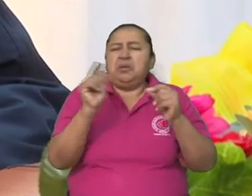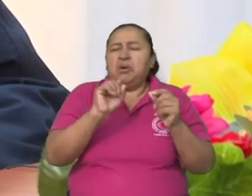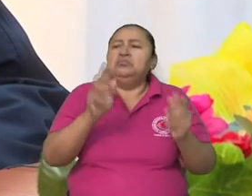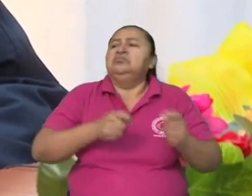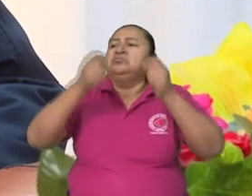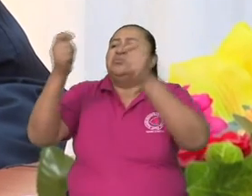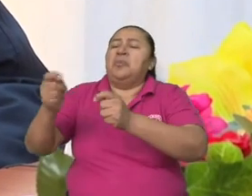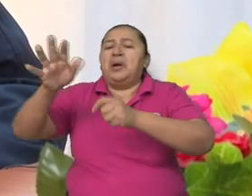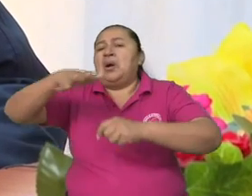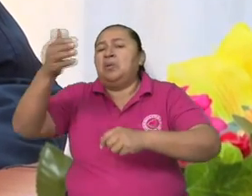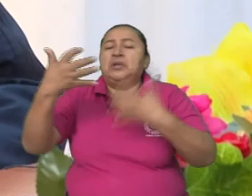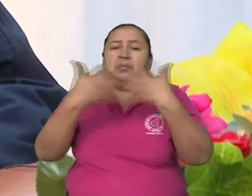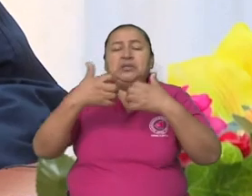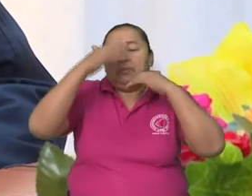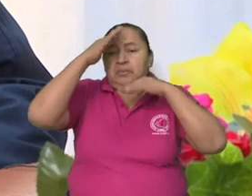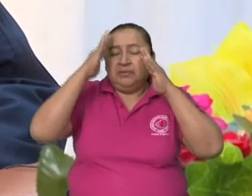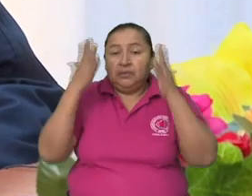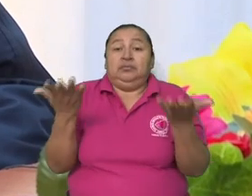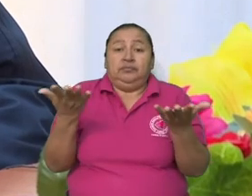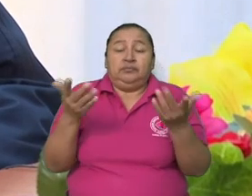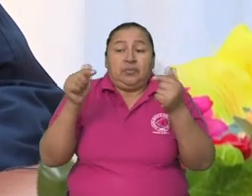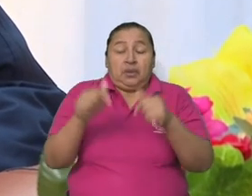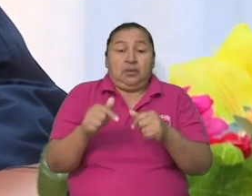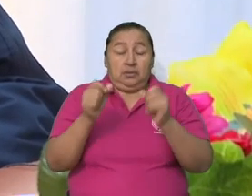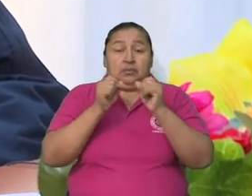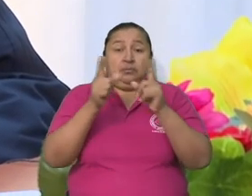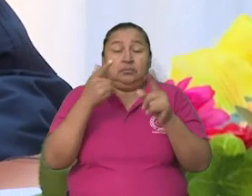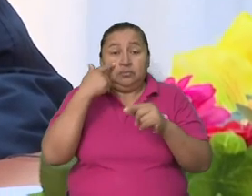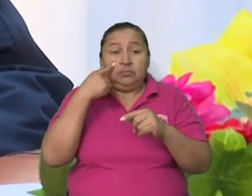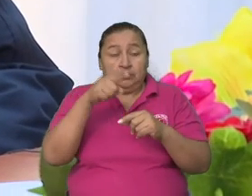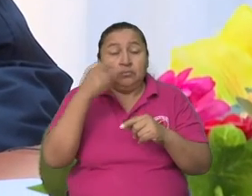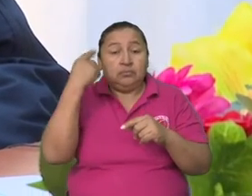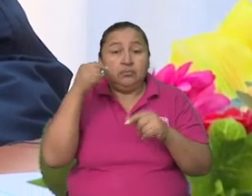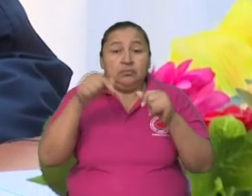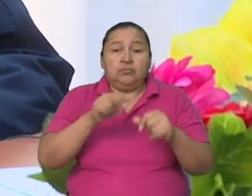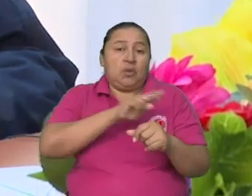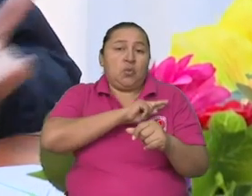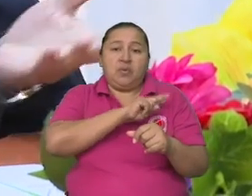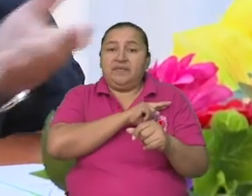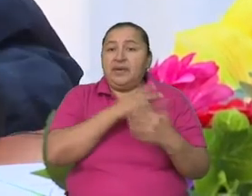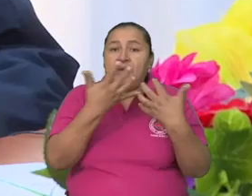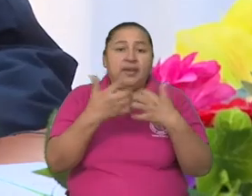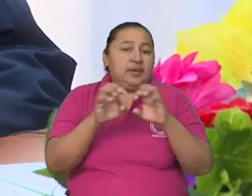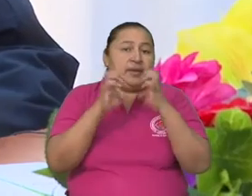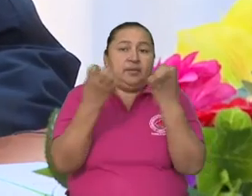Y eso para que te des cuenta cómo operaban en aquel momento, de que no tenían equipo y tenían